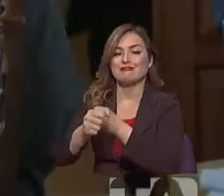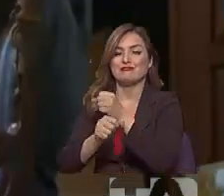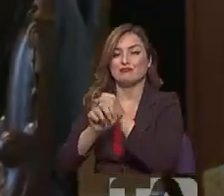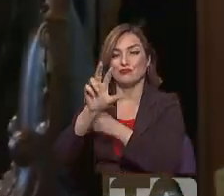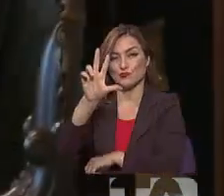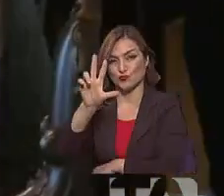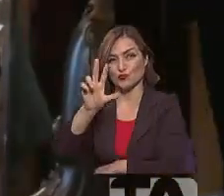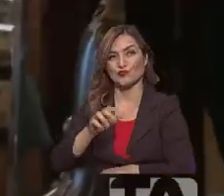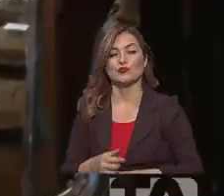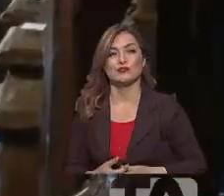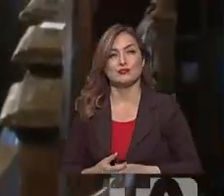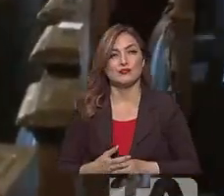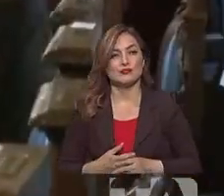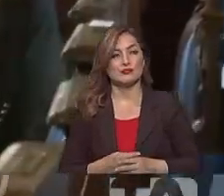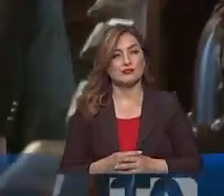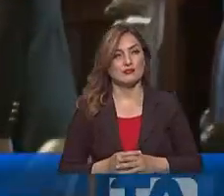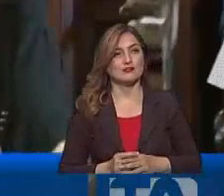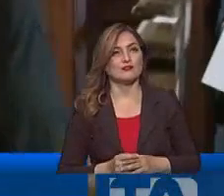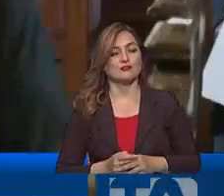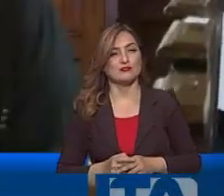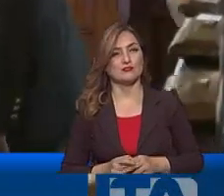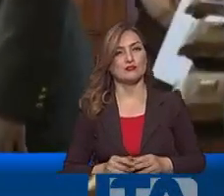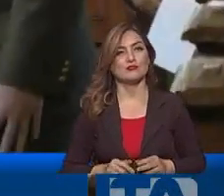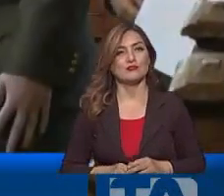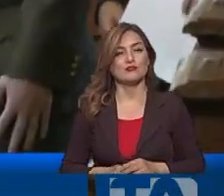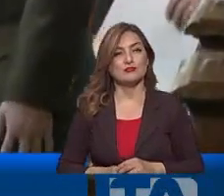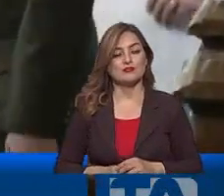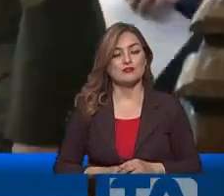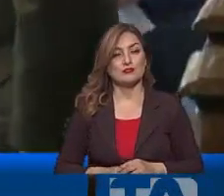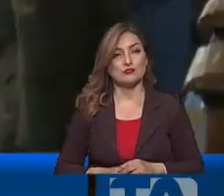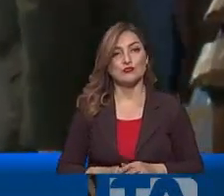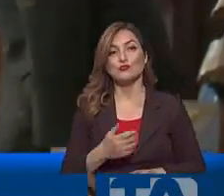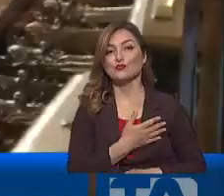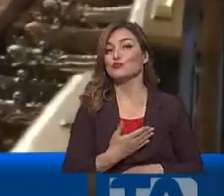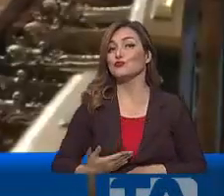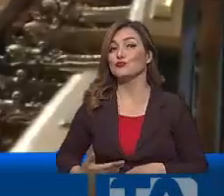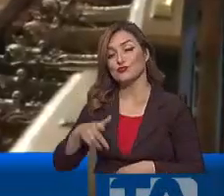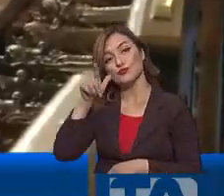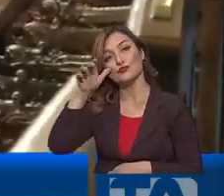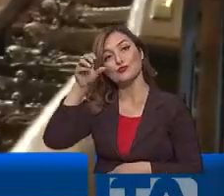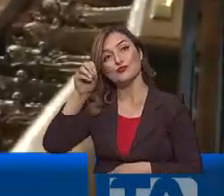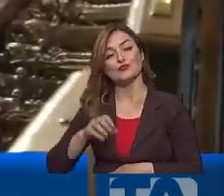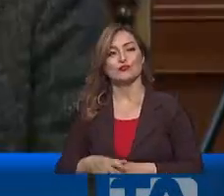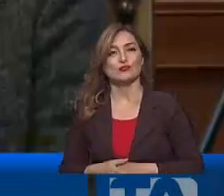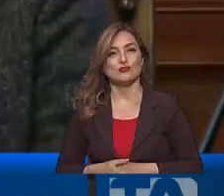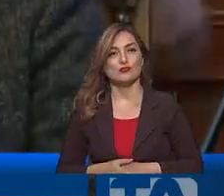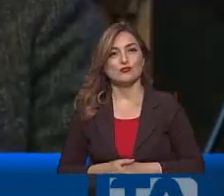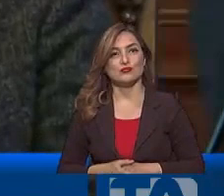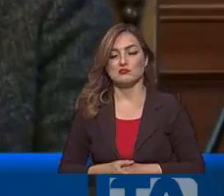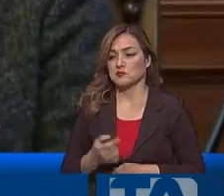caso, fue sentenciado a más de 3 años de cárcel. El presidente Guillermo Lasso le ha reiterado a él y ha